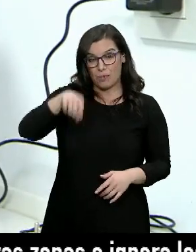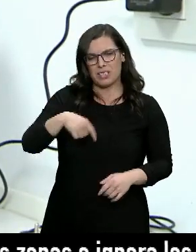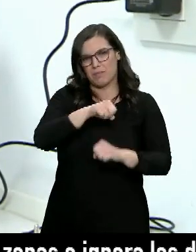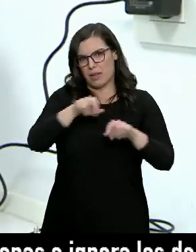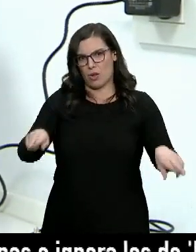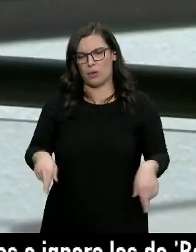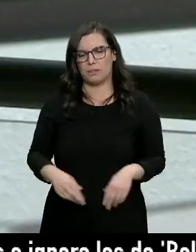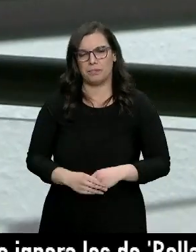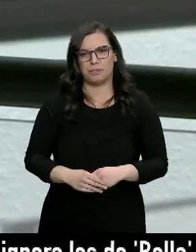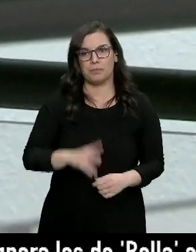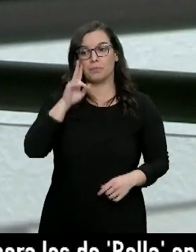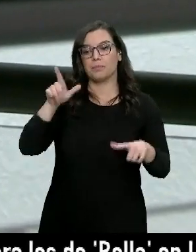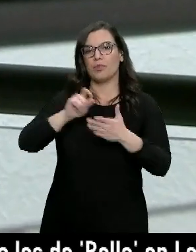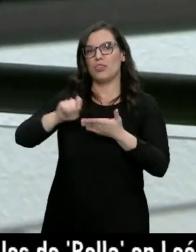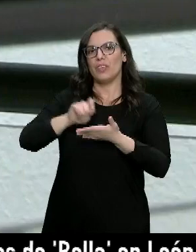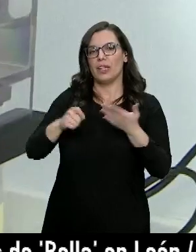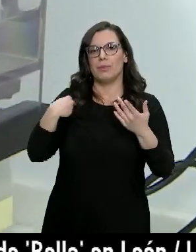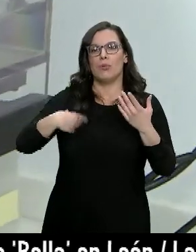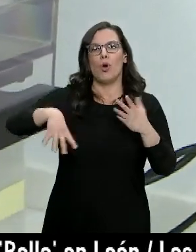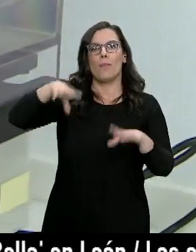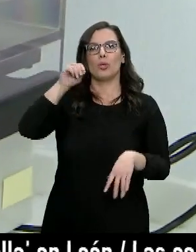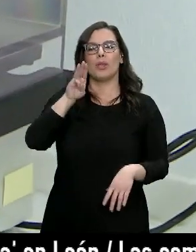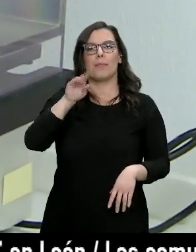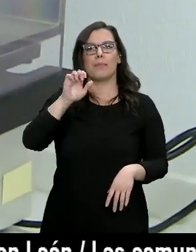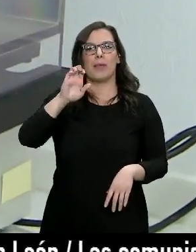En esta oficina de Monte de Piedad lo han notado,